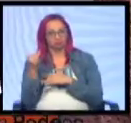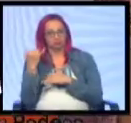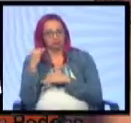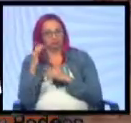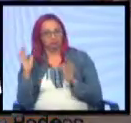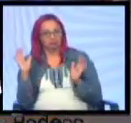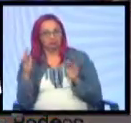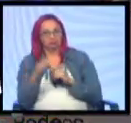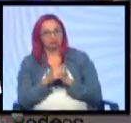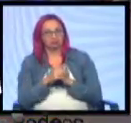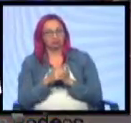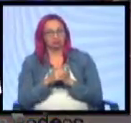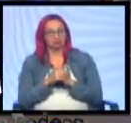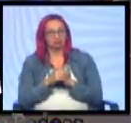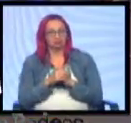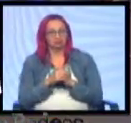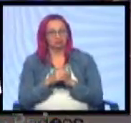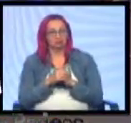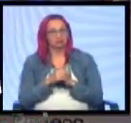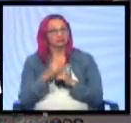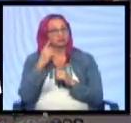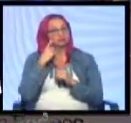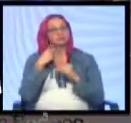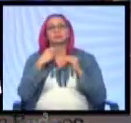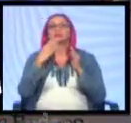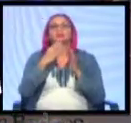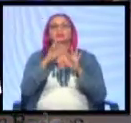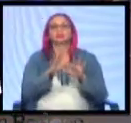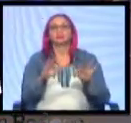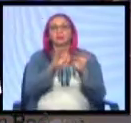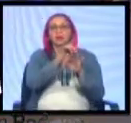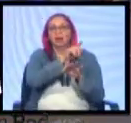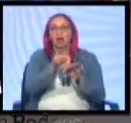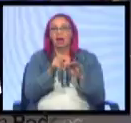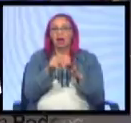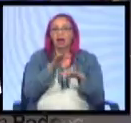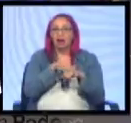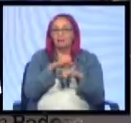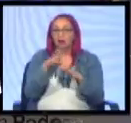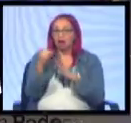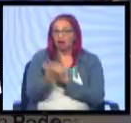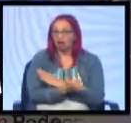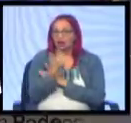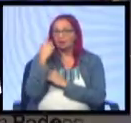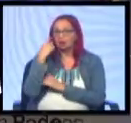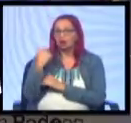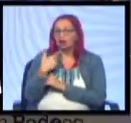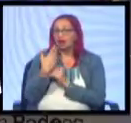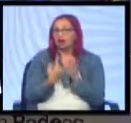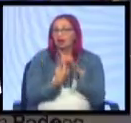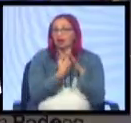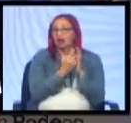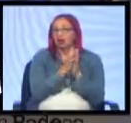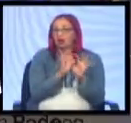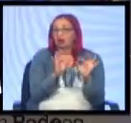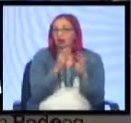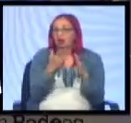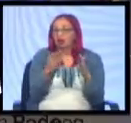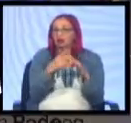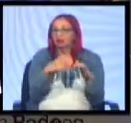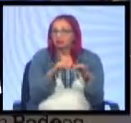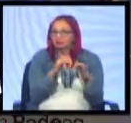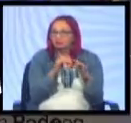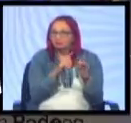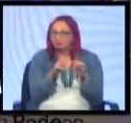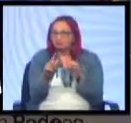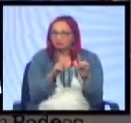importante. La lotería legal, Para los vendedores es importante que se avale este proyecto, porque metería en cintura un montón de cosas que hoy están por la